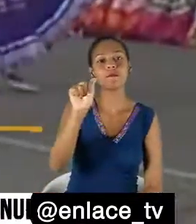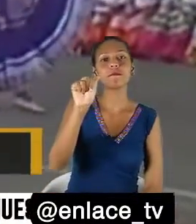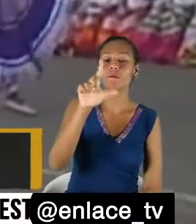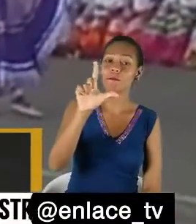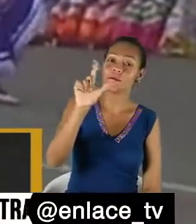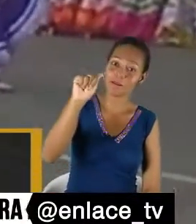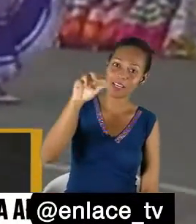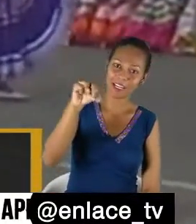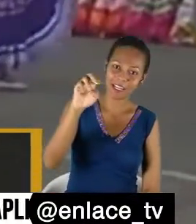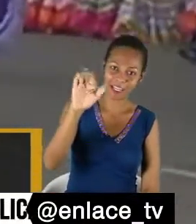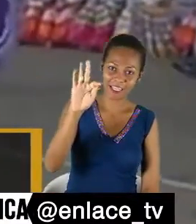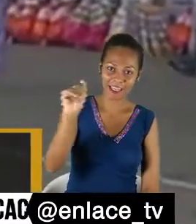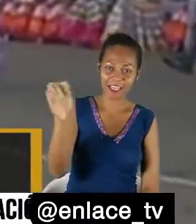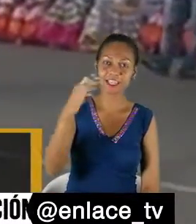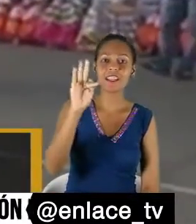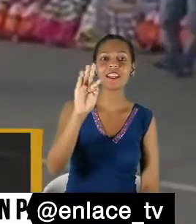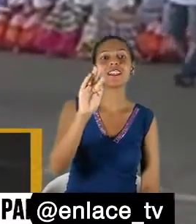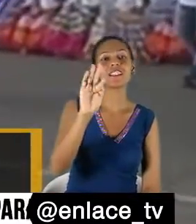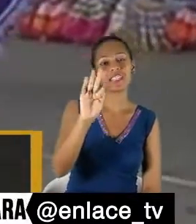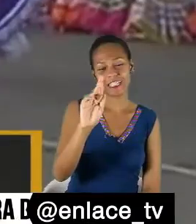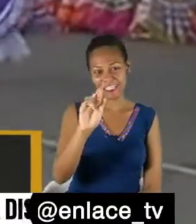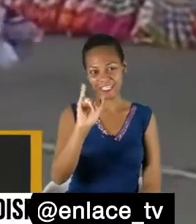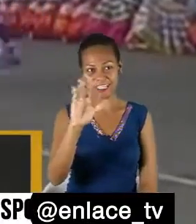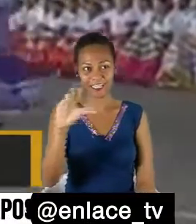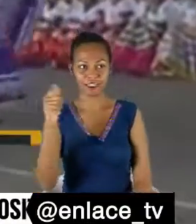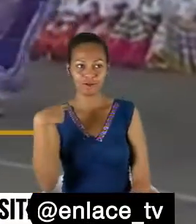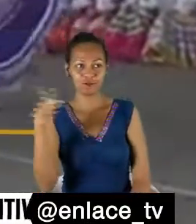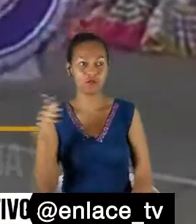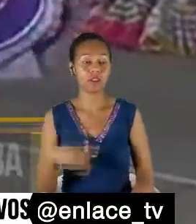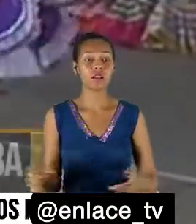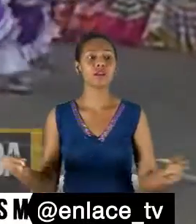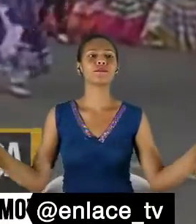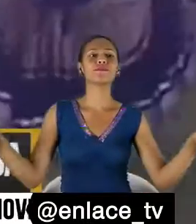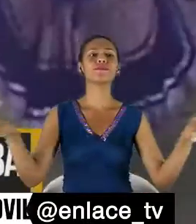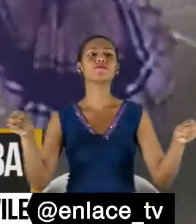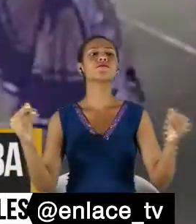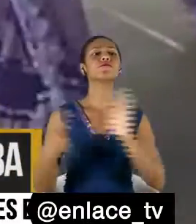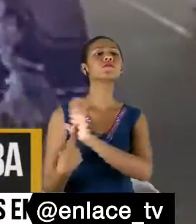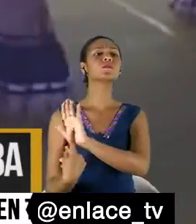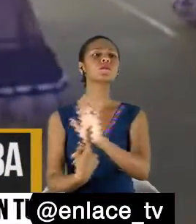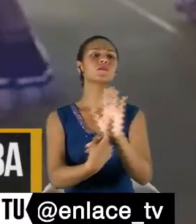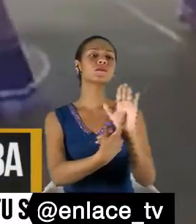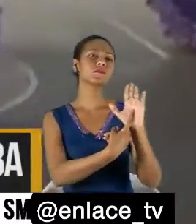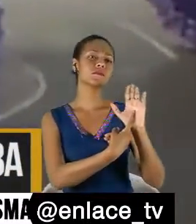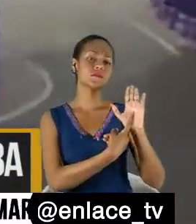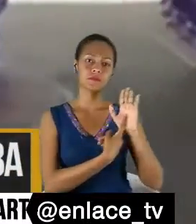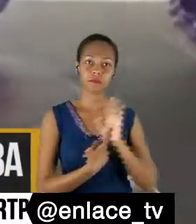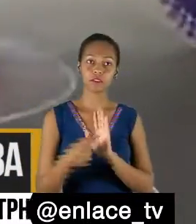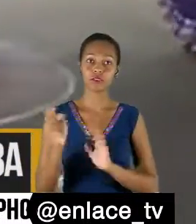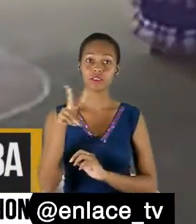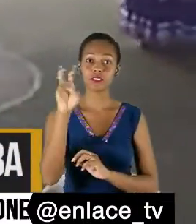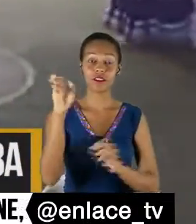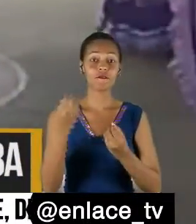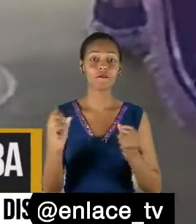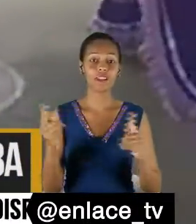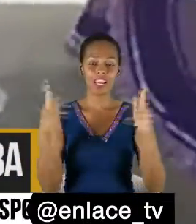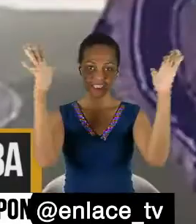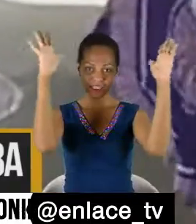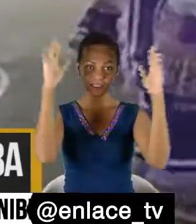Gracias a su gran trayectoria, la familia Cumbiambera tuvo el honor y la responsabilidad de darle apertura al 7º Festival de la Danza del